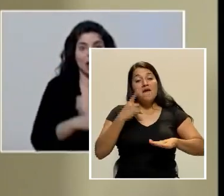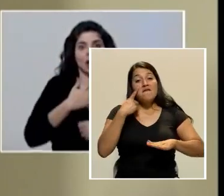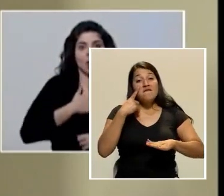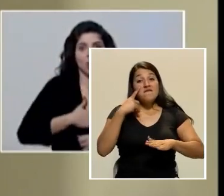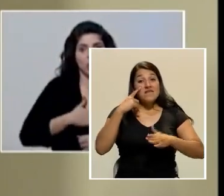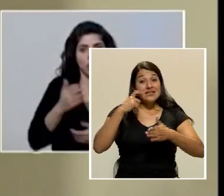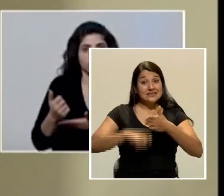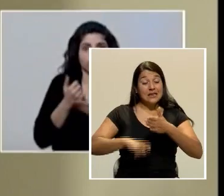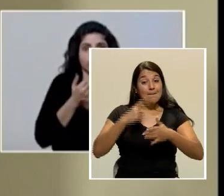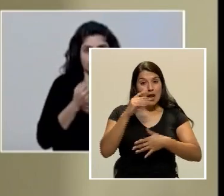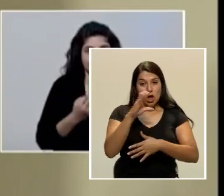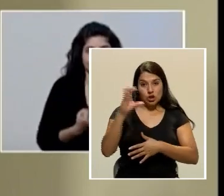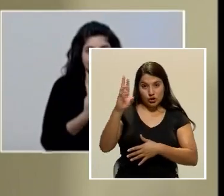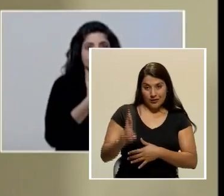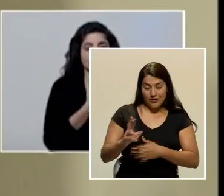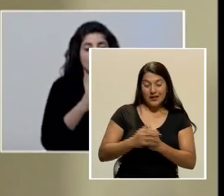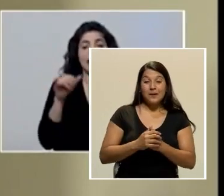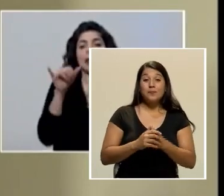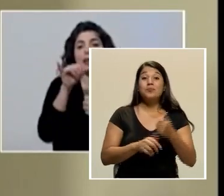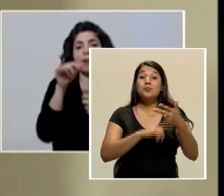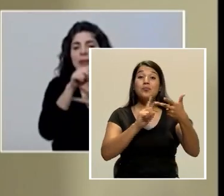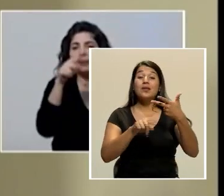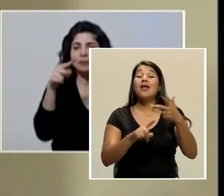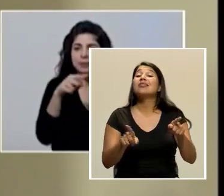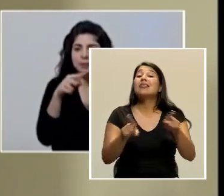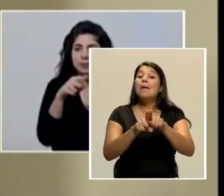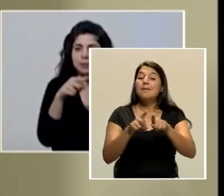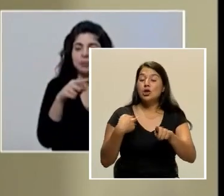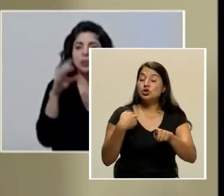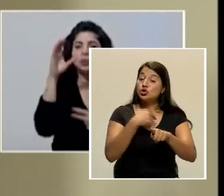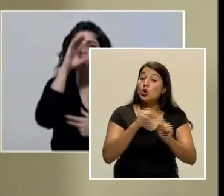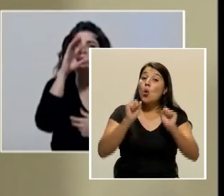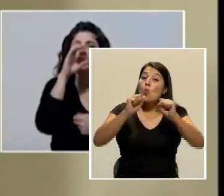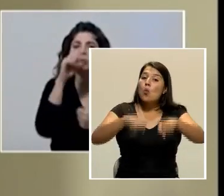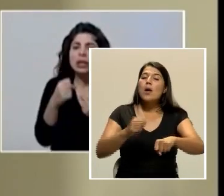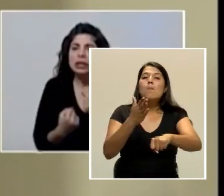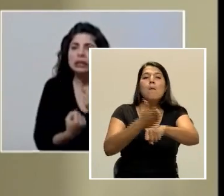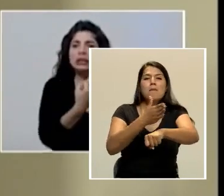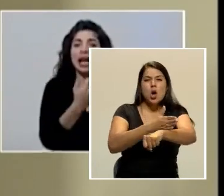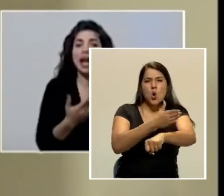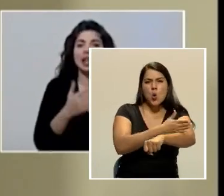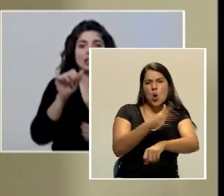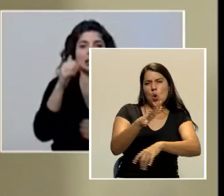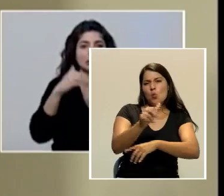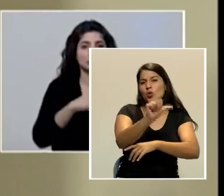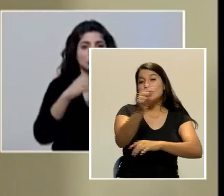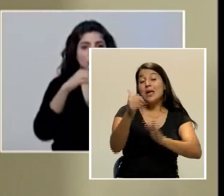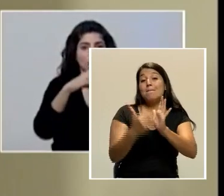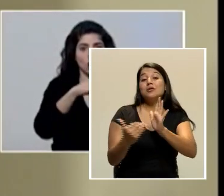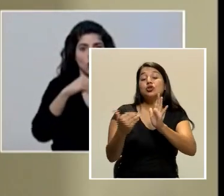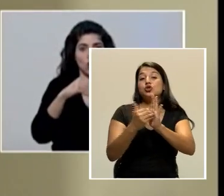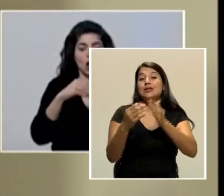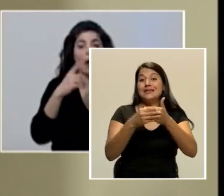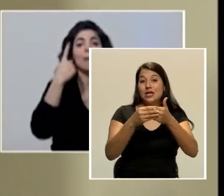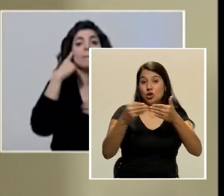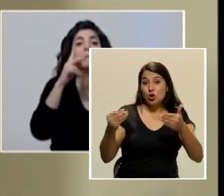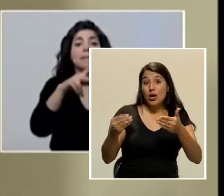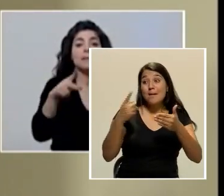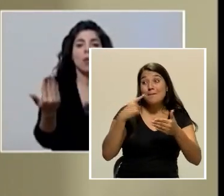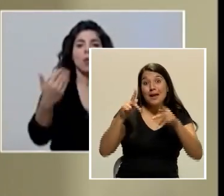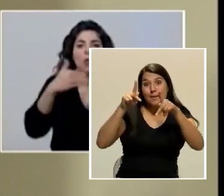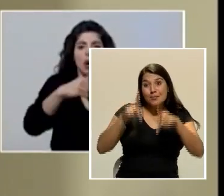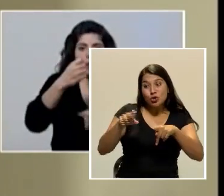nuevos bonos. Al mismo tiempo que en ese componente también viene unos recursos que permitirían generar